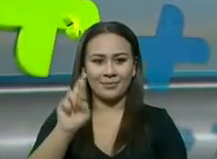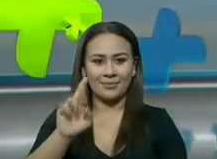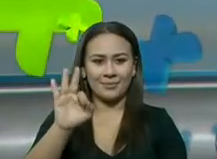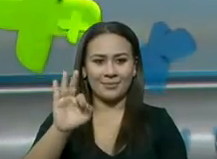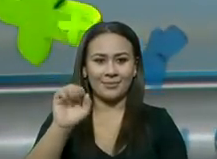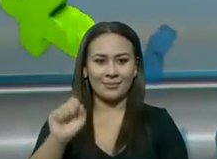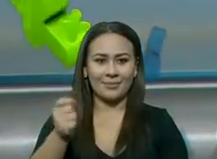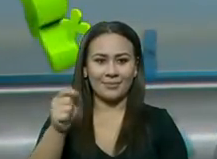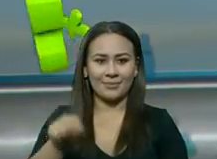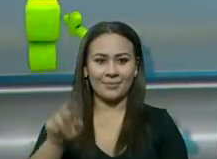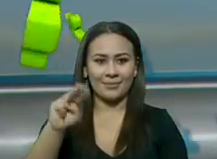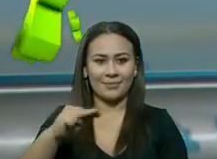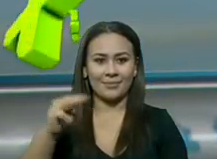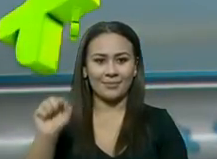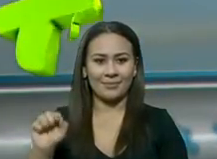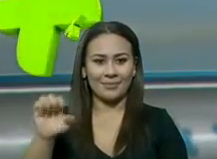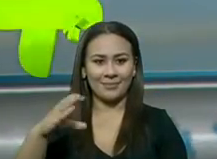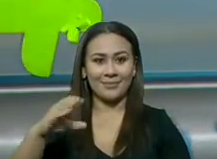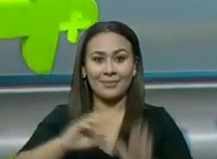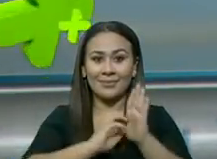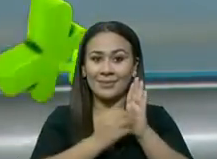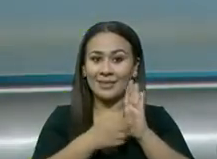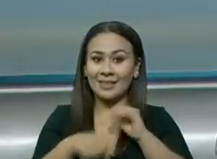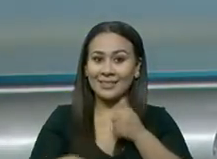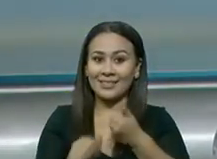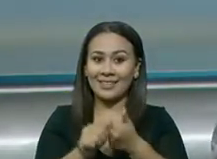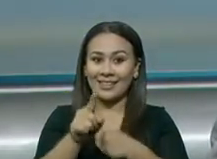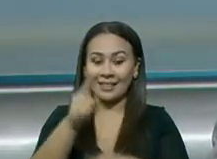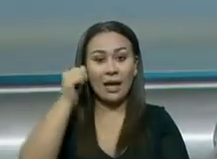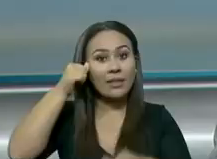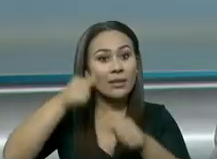www.rts.com.es. RTS, más cerca de ti. También recuerde,